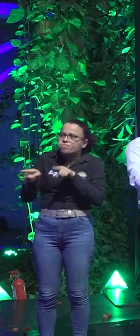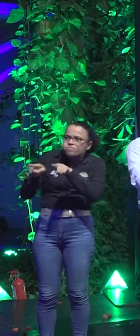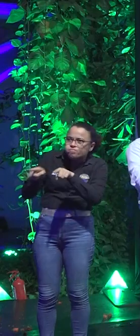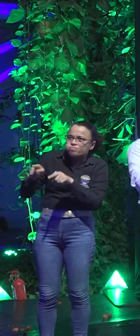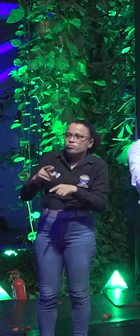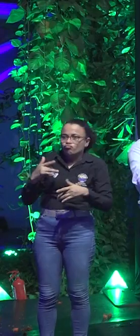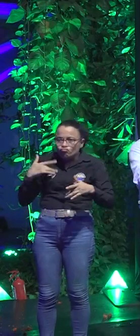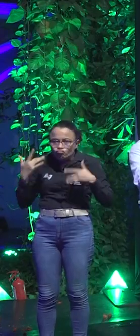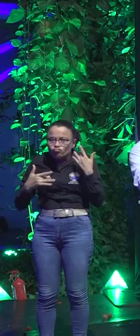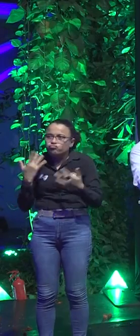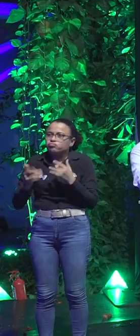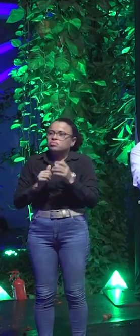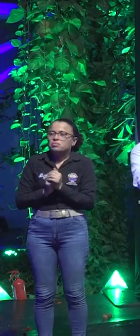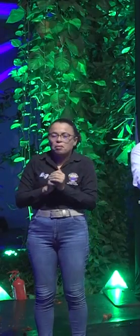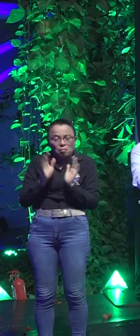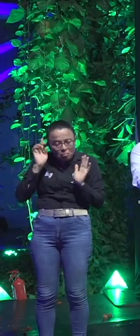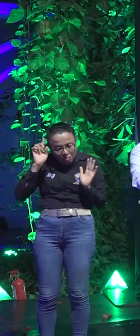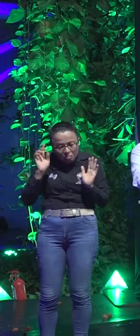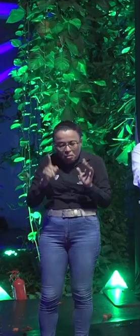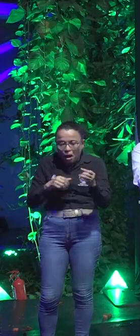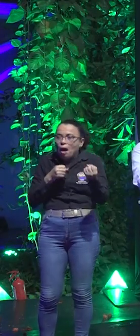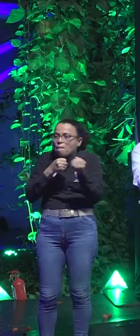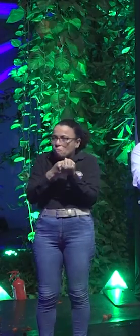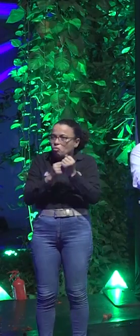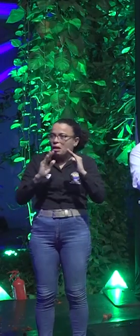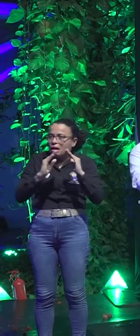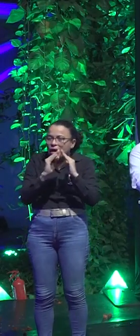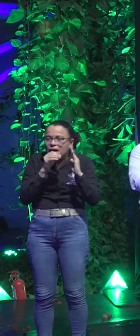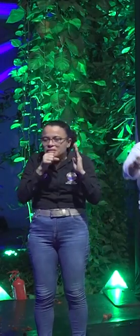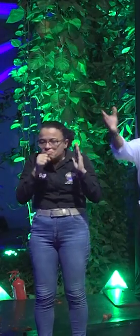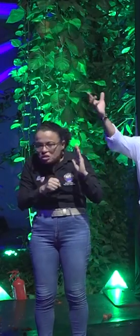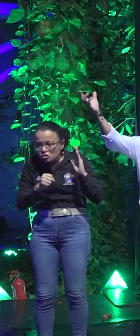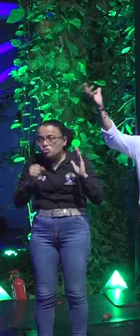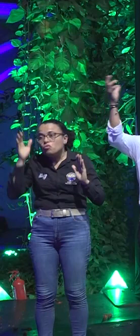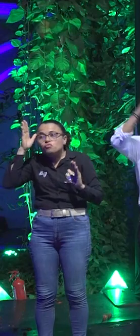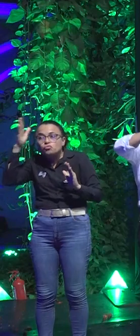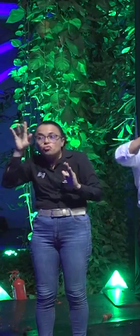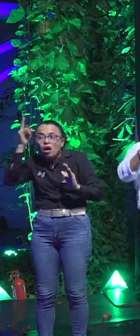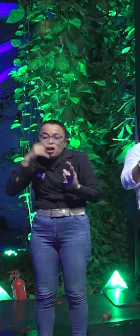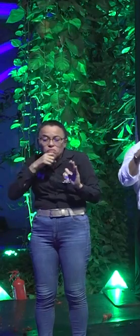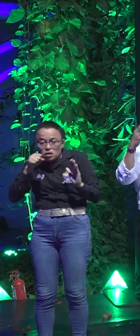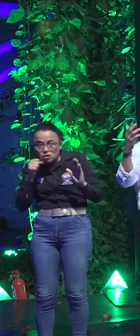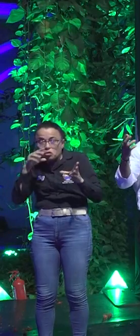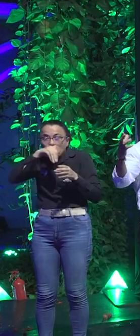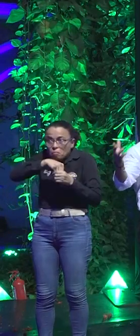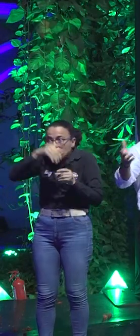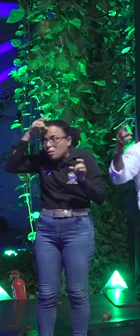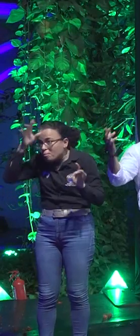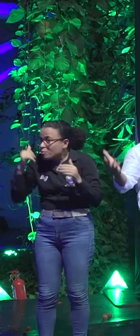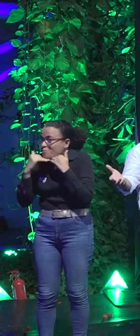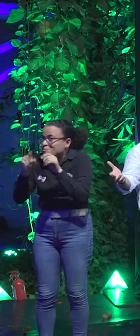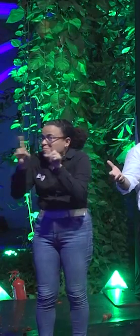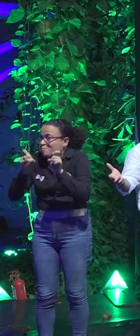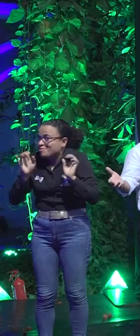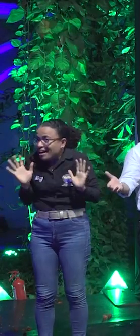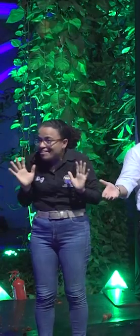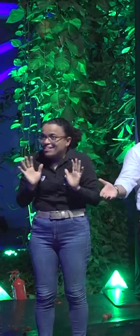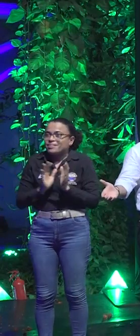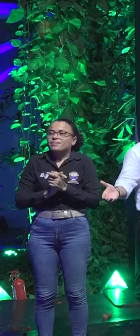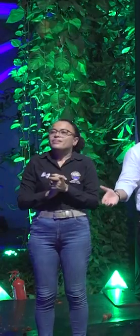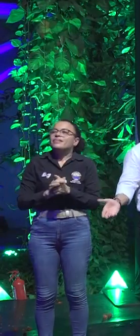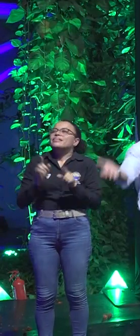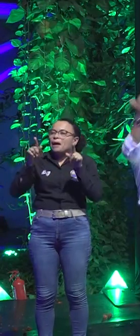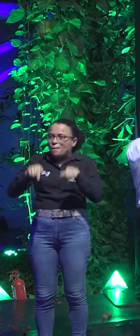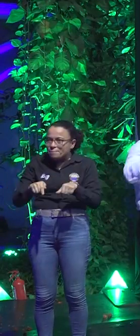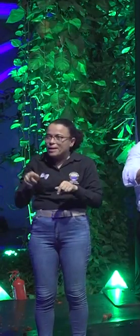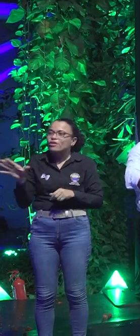que de pronto no sabemos si vamos a necesitar. Y gracias a la Ya Vamos Todos, pues trajeron los viejitos de Ciénaga y ahora el asilo está desbordado de solicitudes porque para